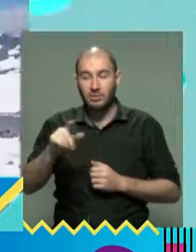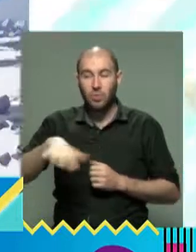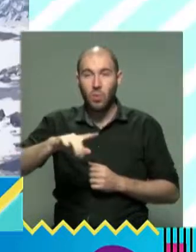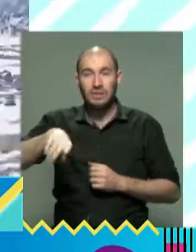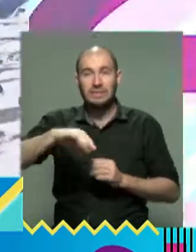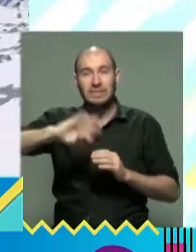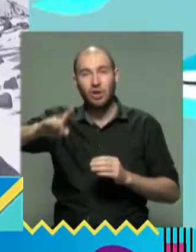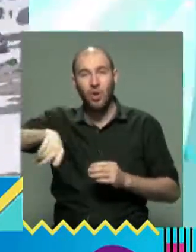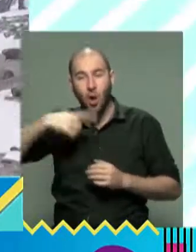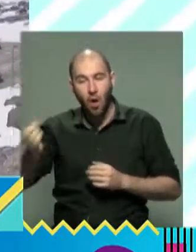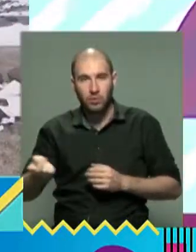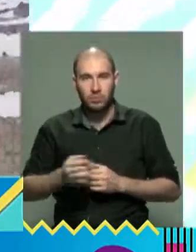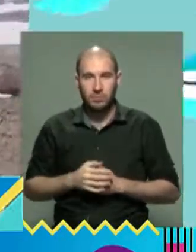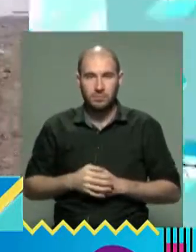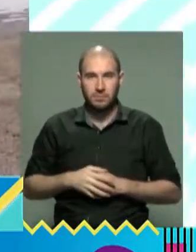cerro donde estás